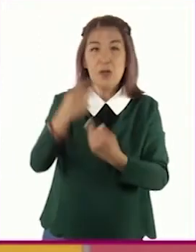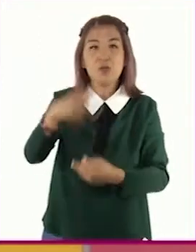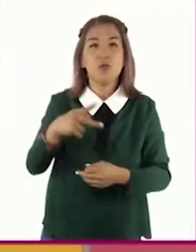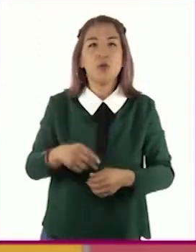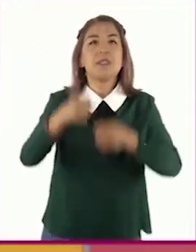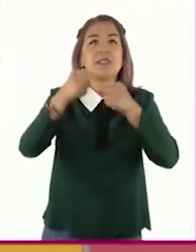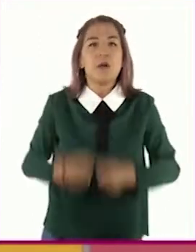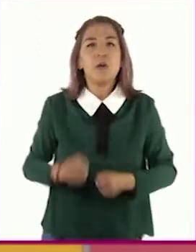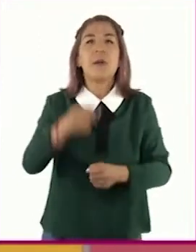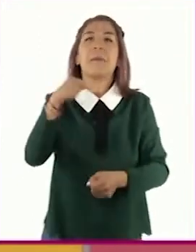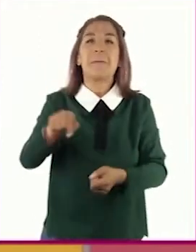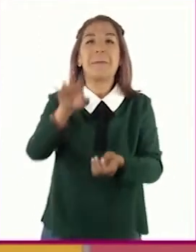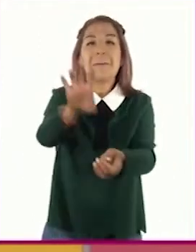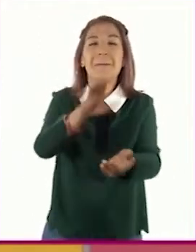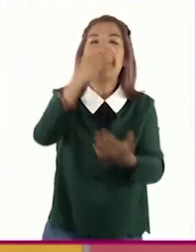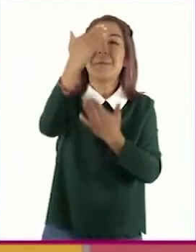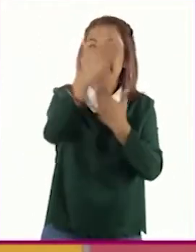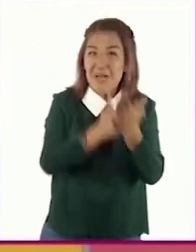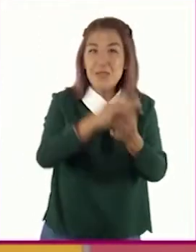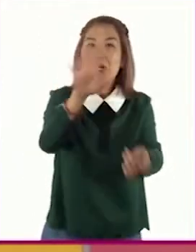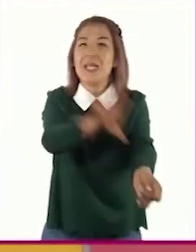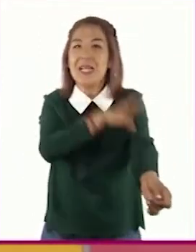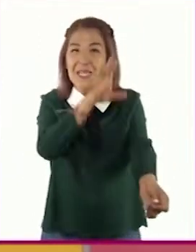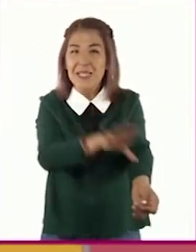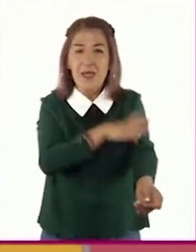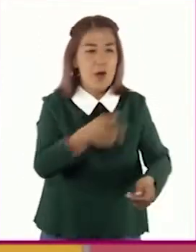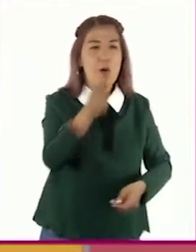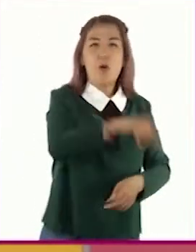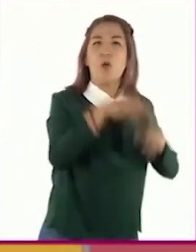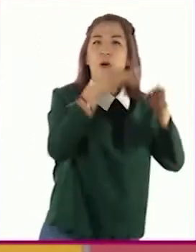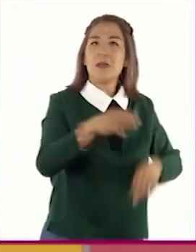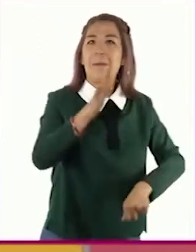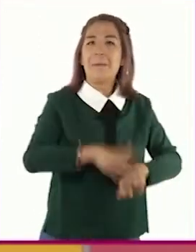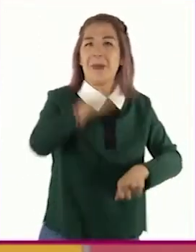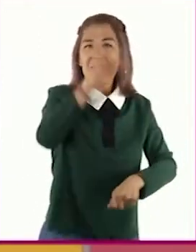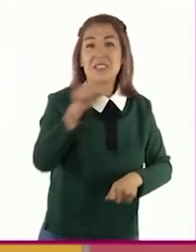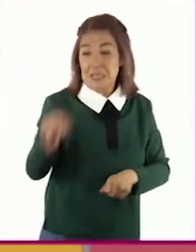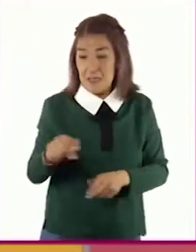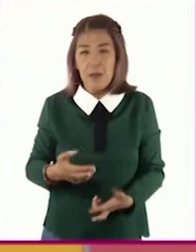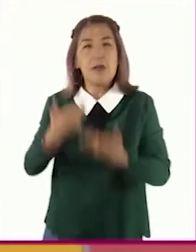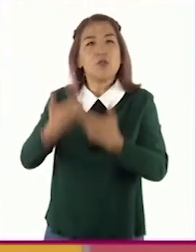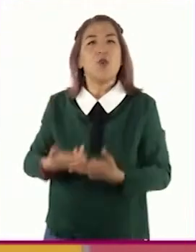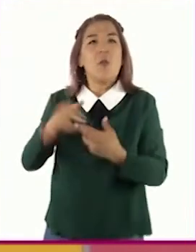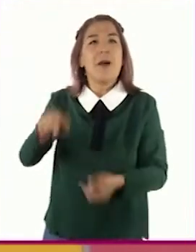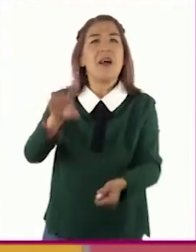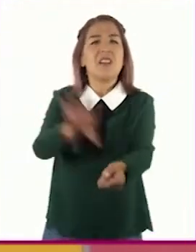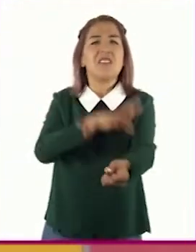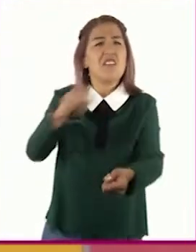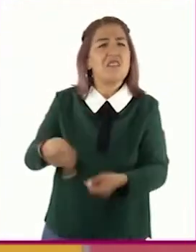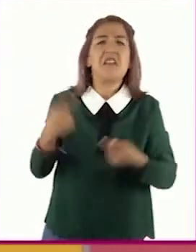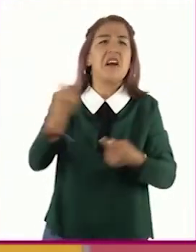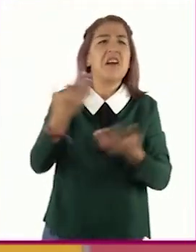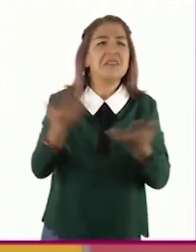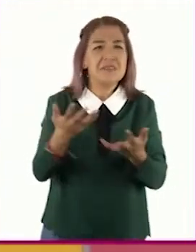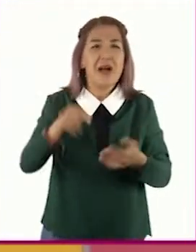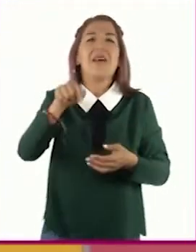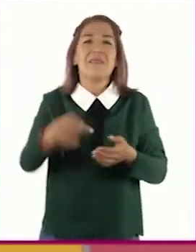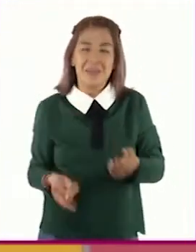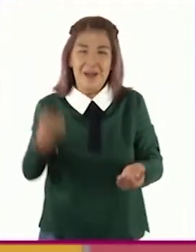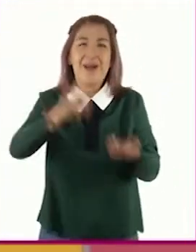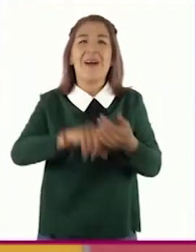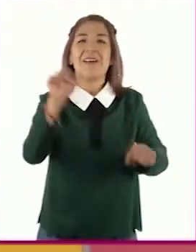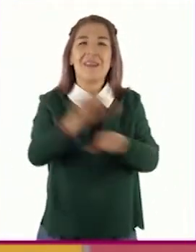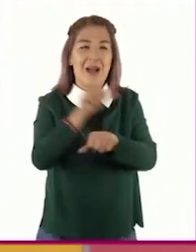estables, tienen menos energía que los originales. De tal manera que sobra energía. ¿Y qué hacemos con esa energía sobrante? La conectamos a nuestro